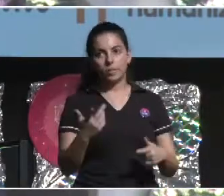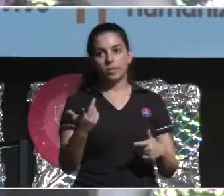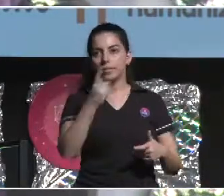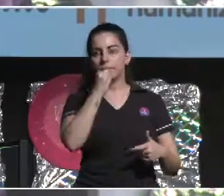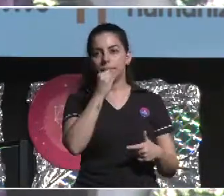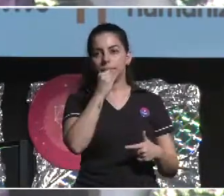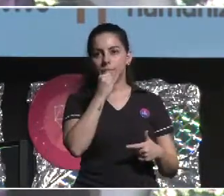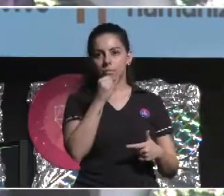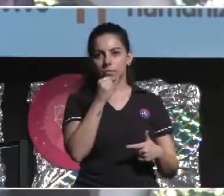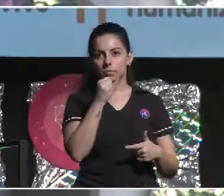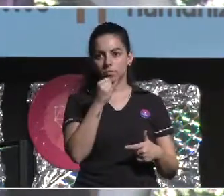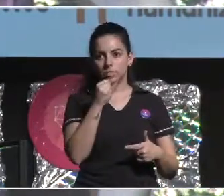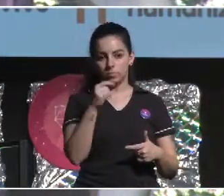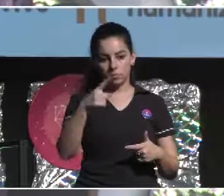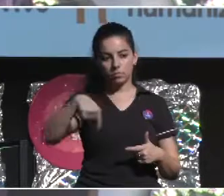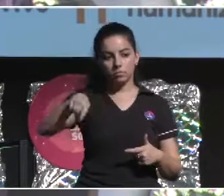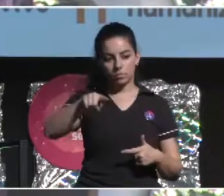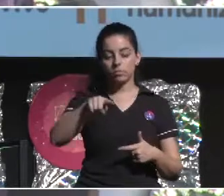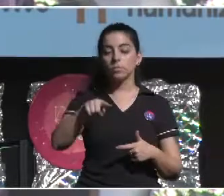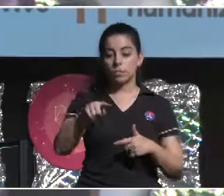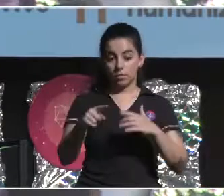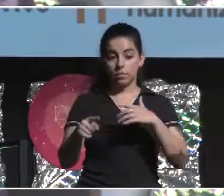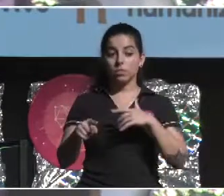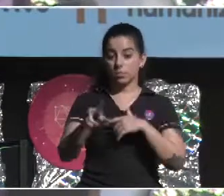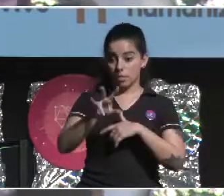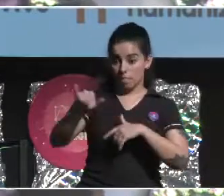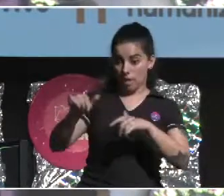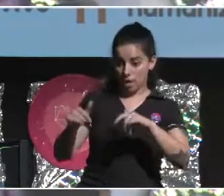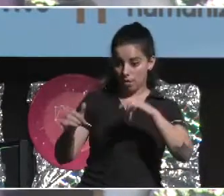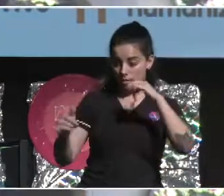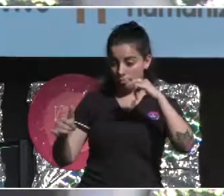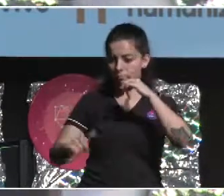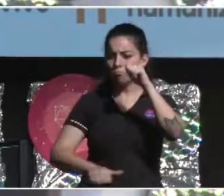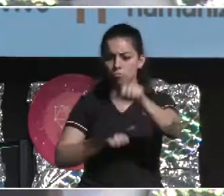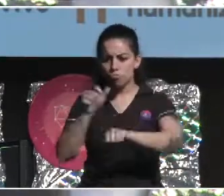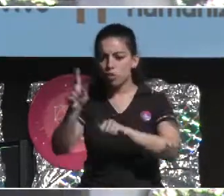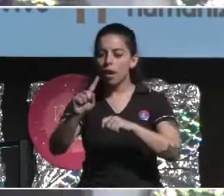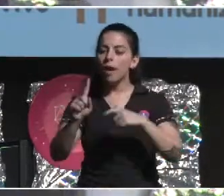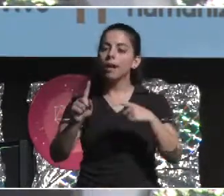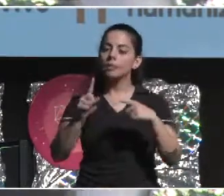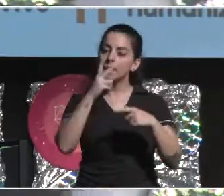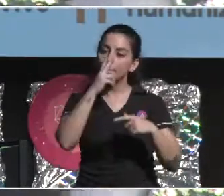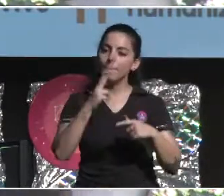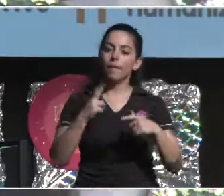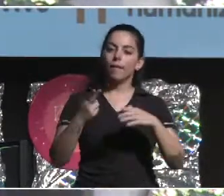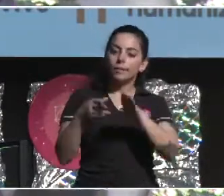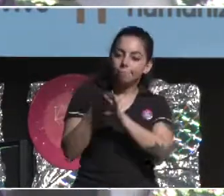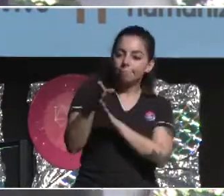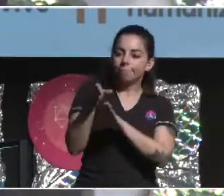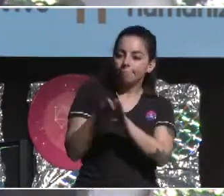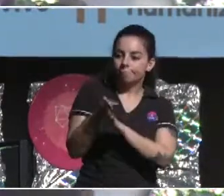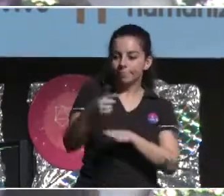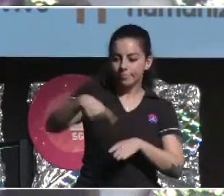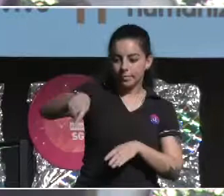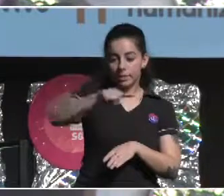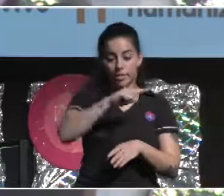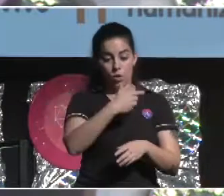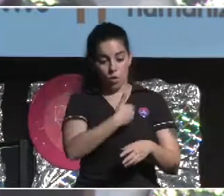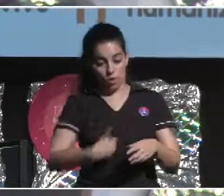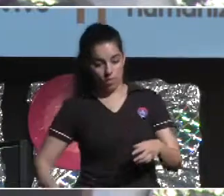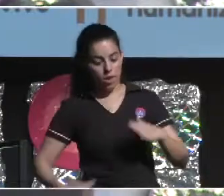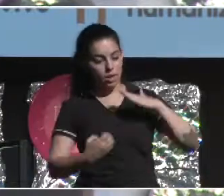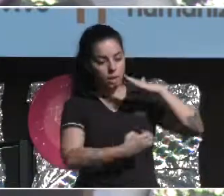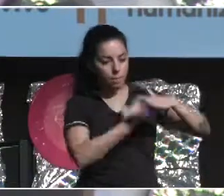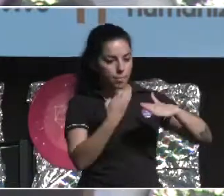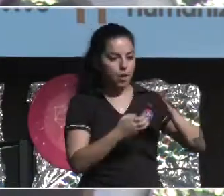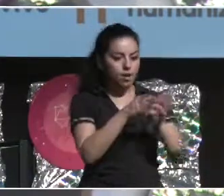de una vez a obtener algo a cambio. ¿Sí? Entonces un poco el modelo de cómo también devolverle algo a las empresas, les entregamos un